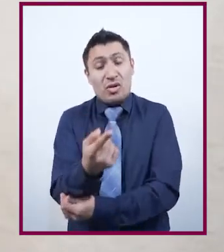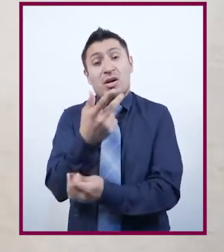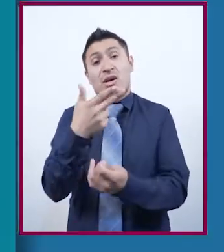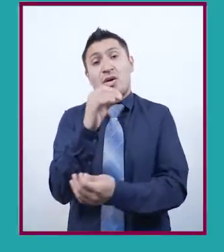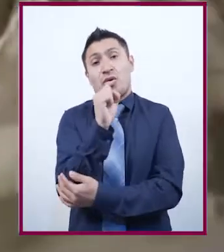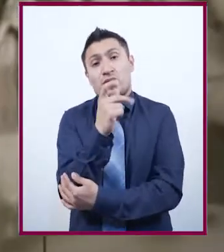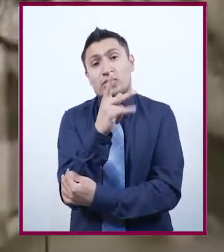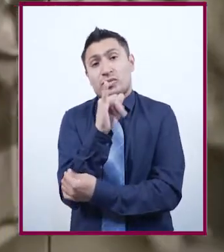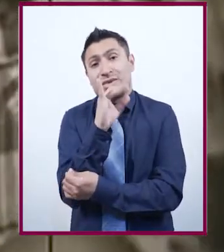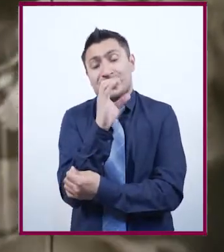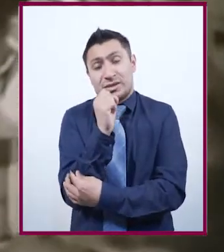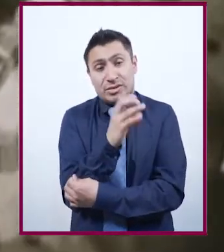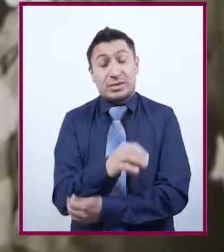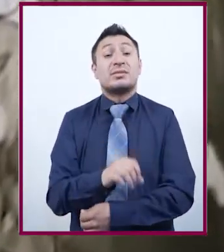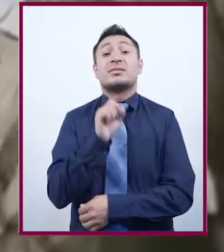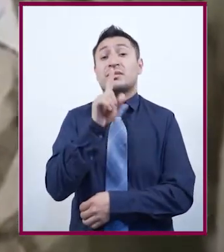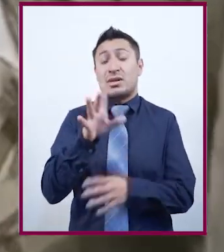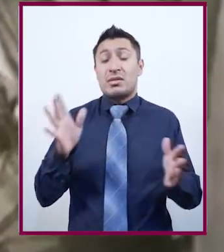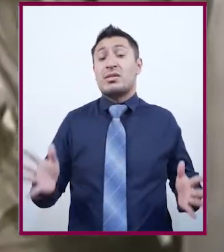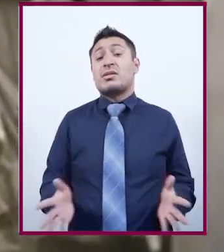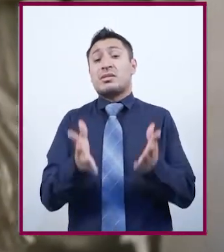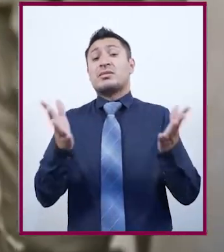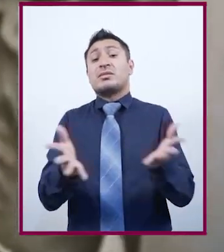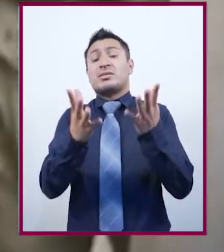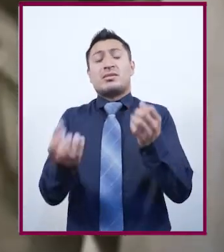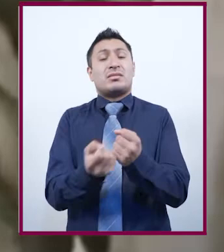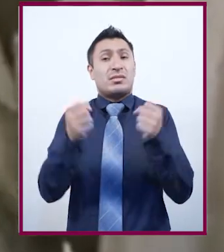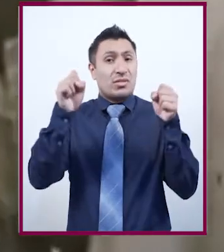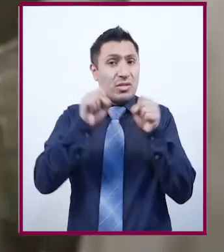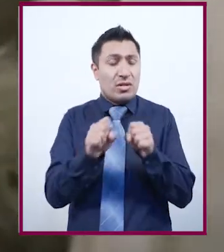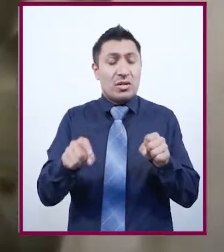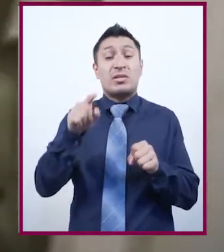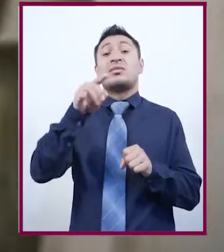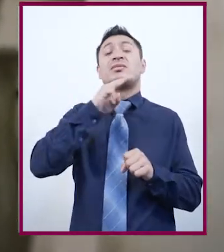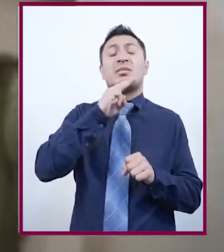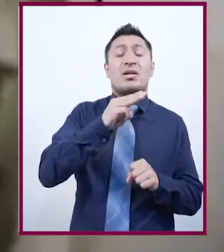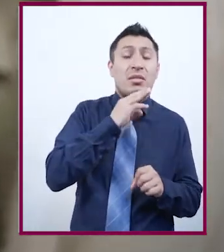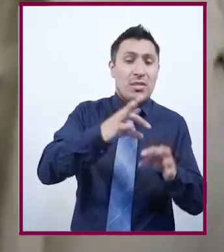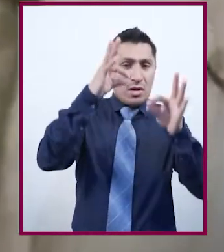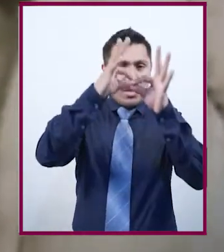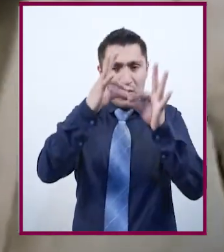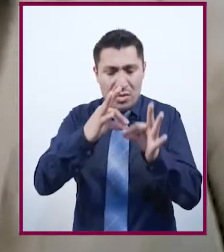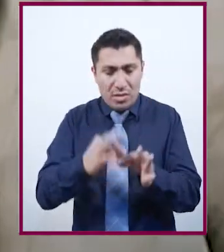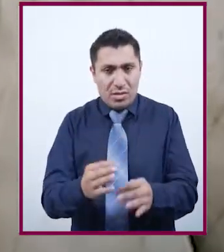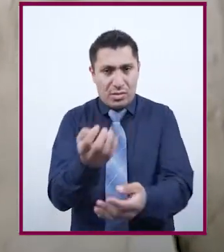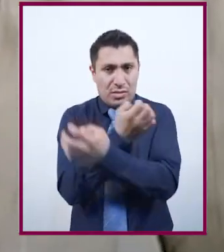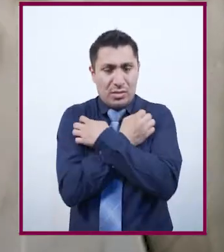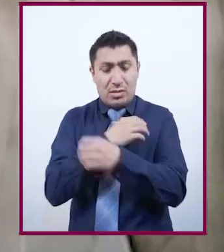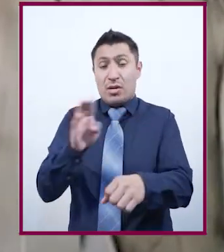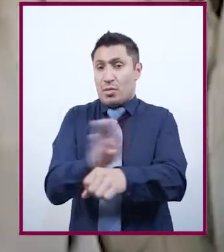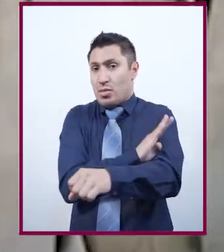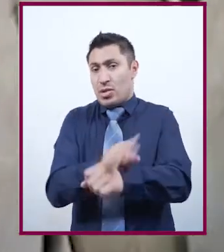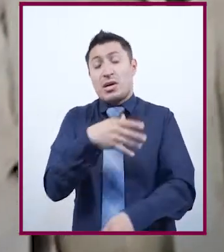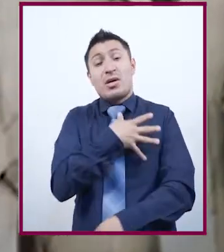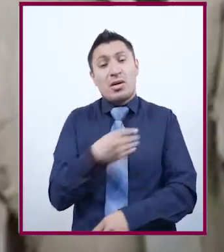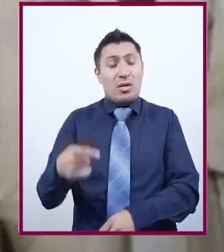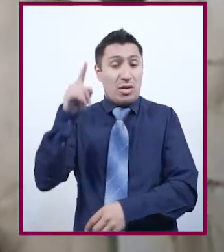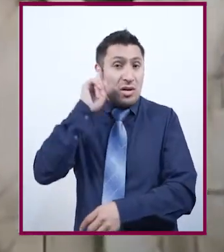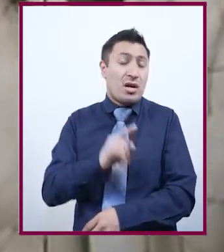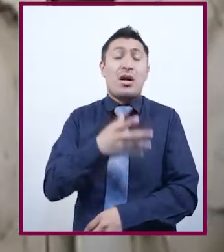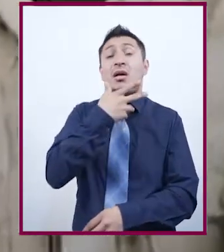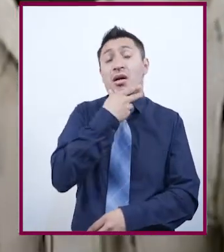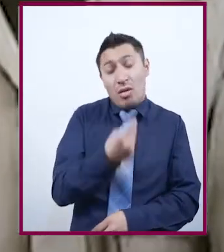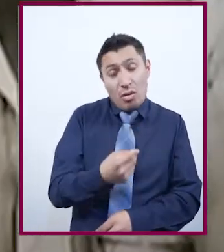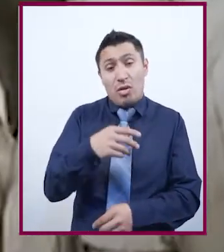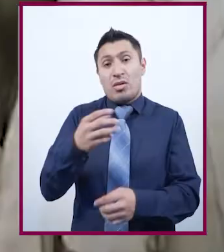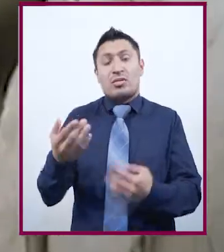los hospicios. Por otro lado, se promovía también una sociedad donde la madre cumpliera con la educación y el bienestar de los hijos